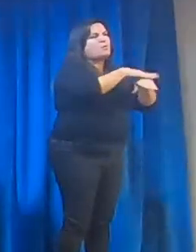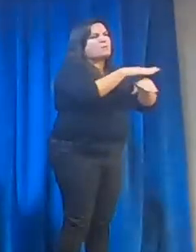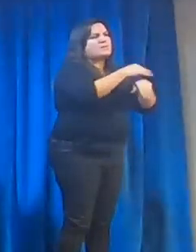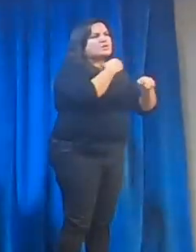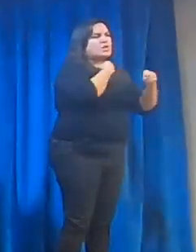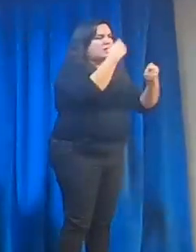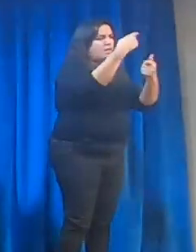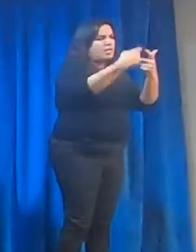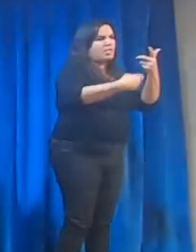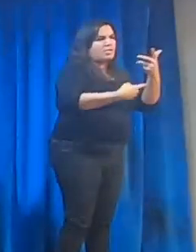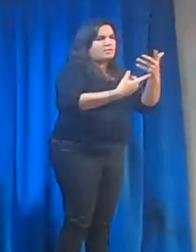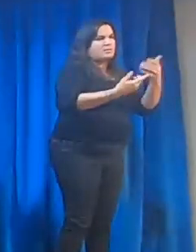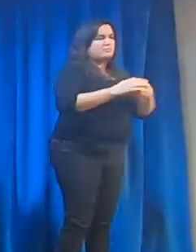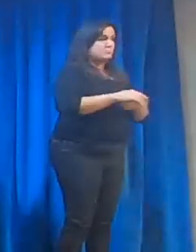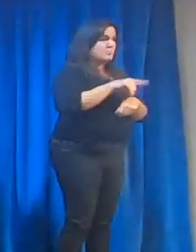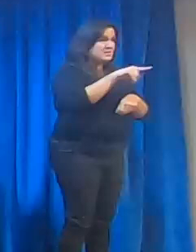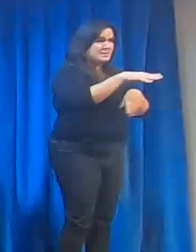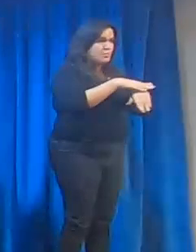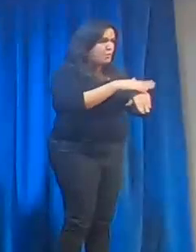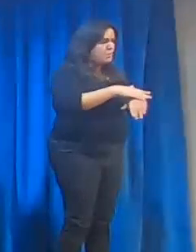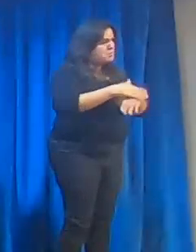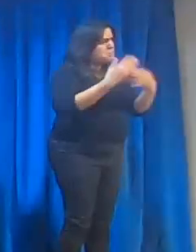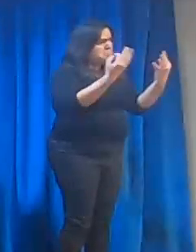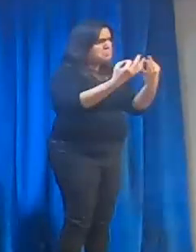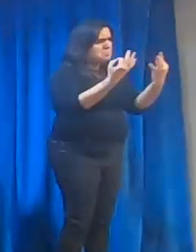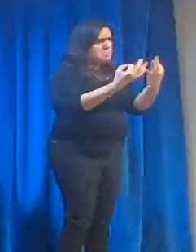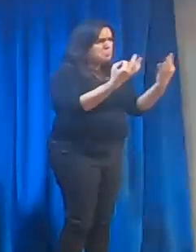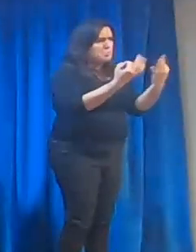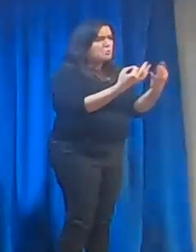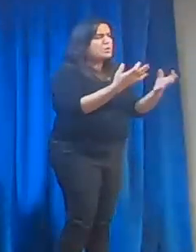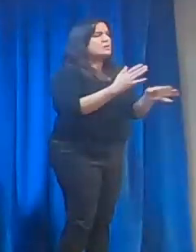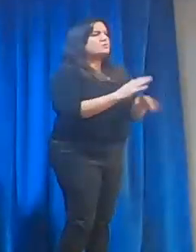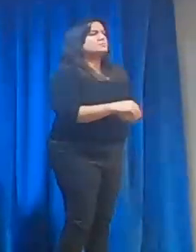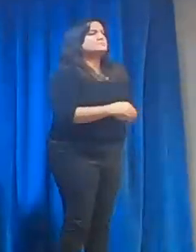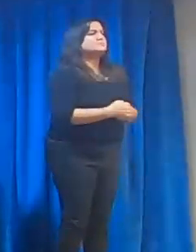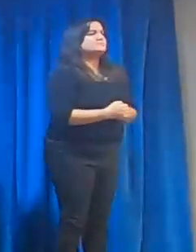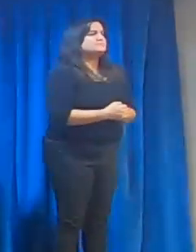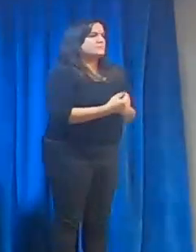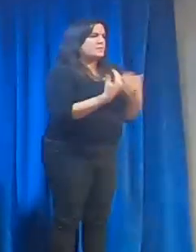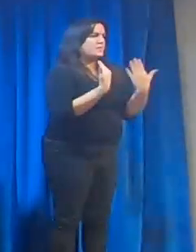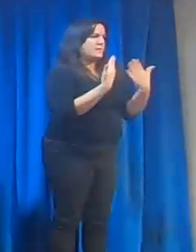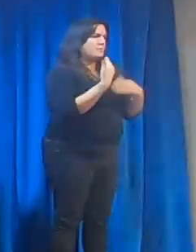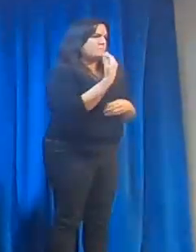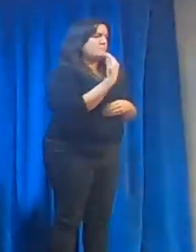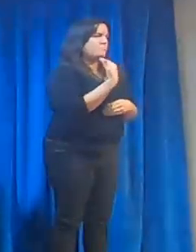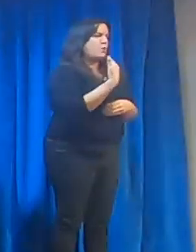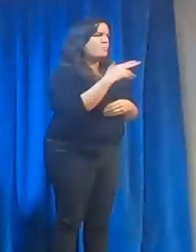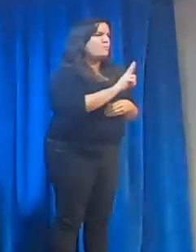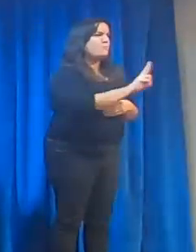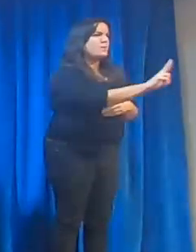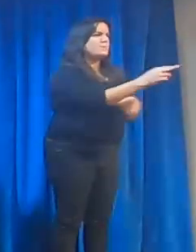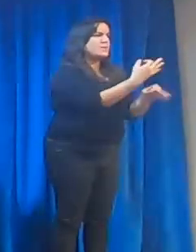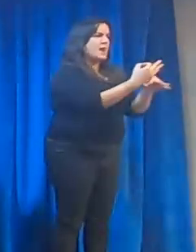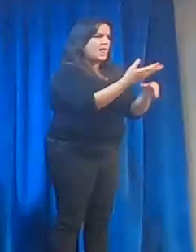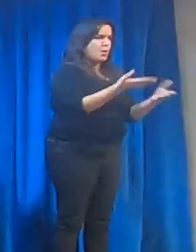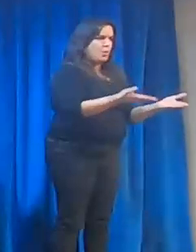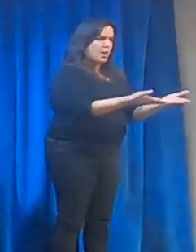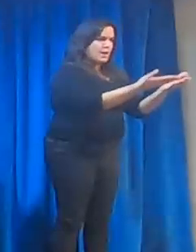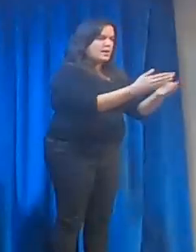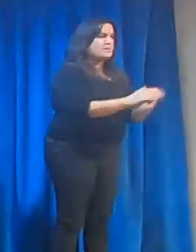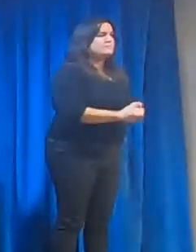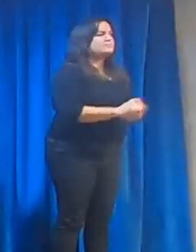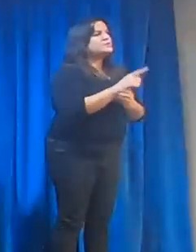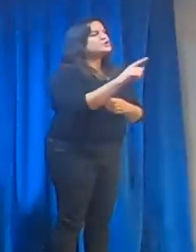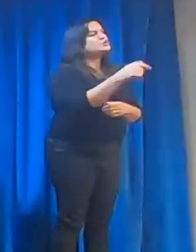esos momentos son muy ricos para permitir que se realicen en el colegio. La palabra juego libre no